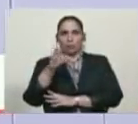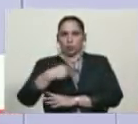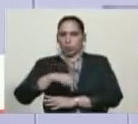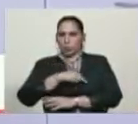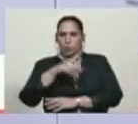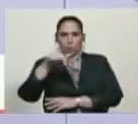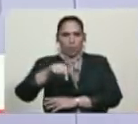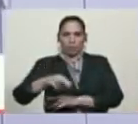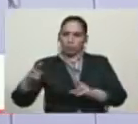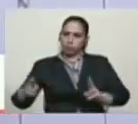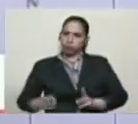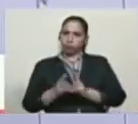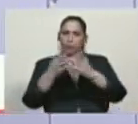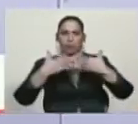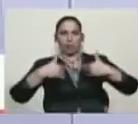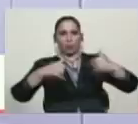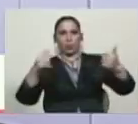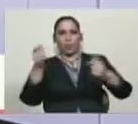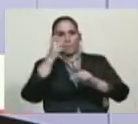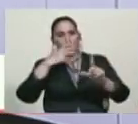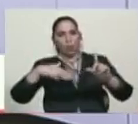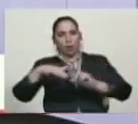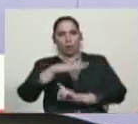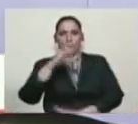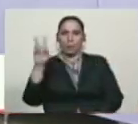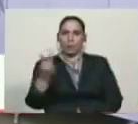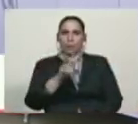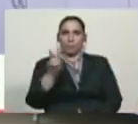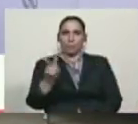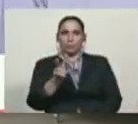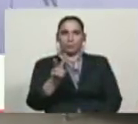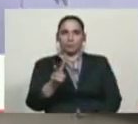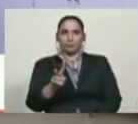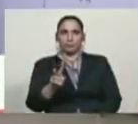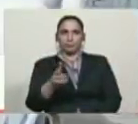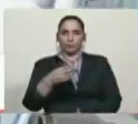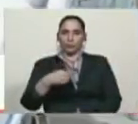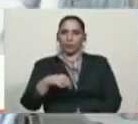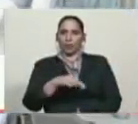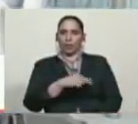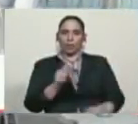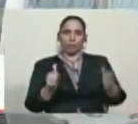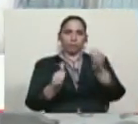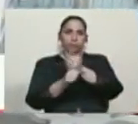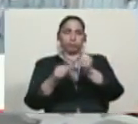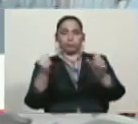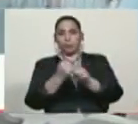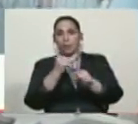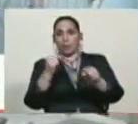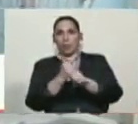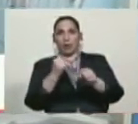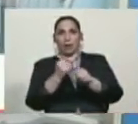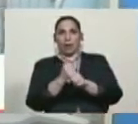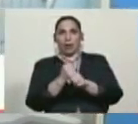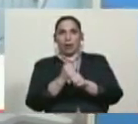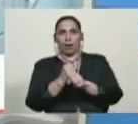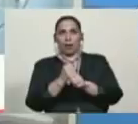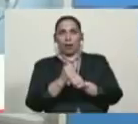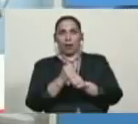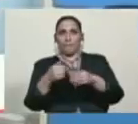la salud del pueblo venezolano nos encontramos hoy trabajando en la red